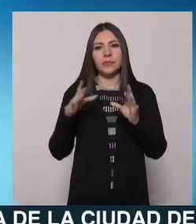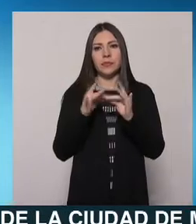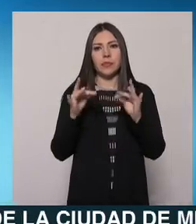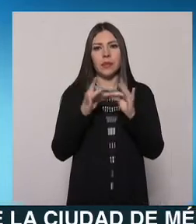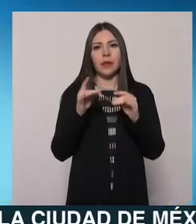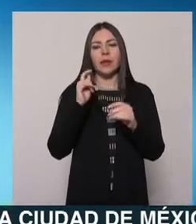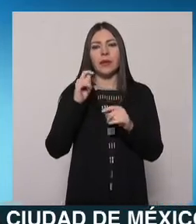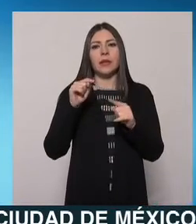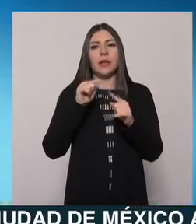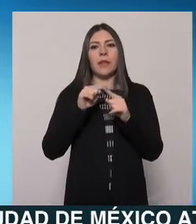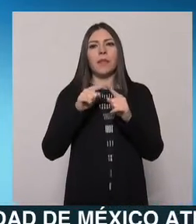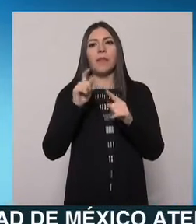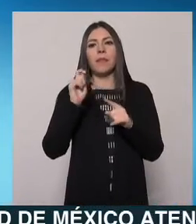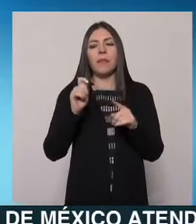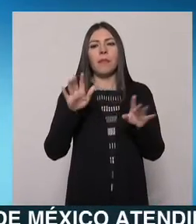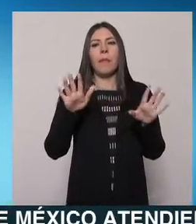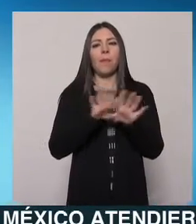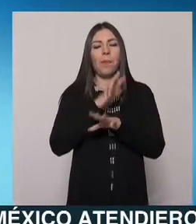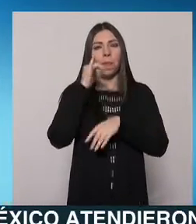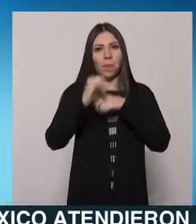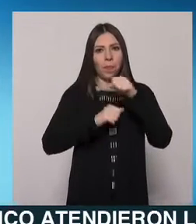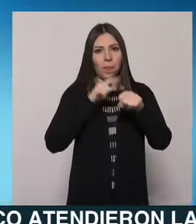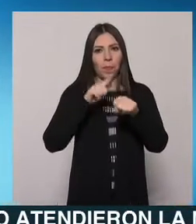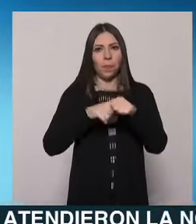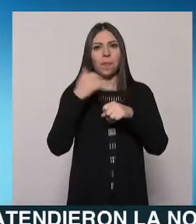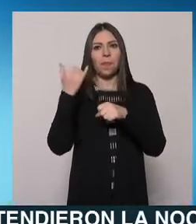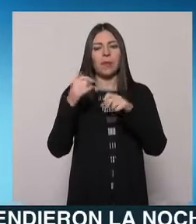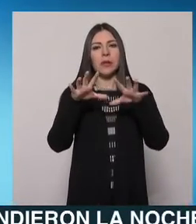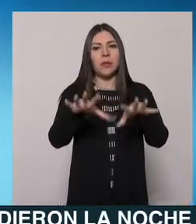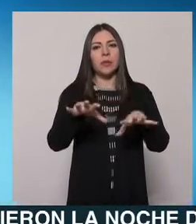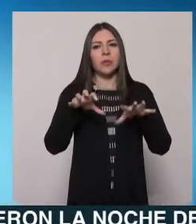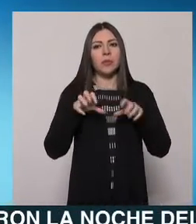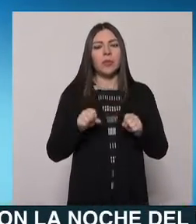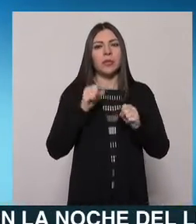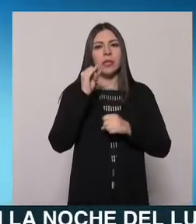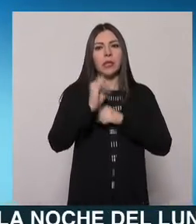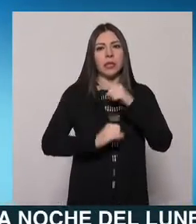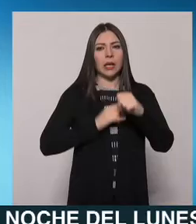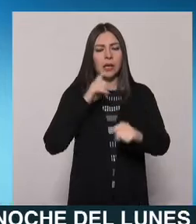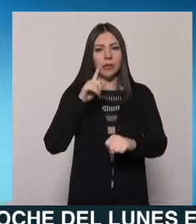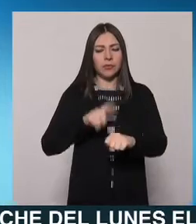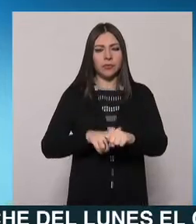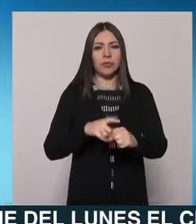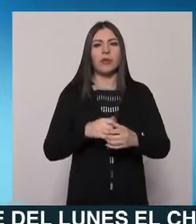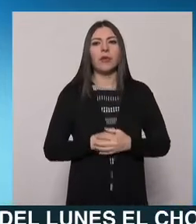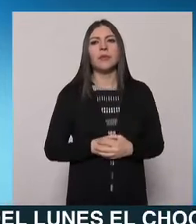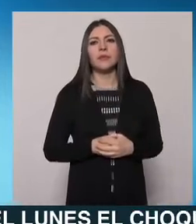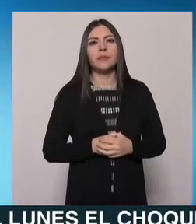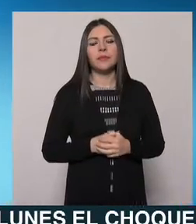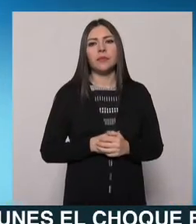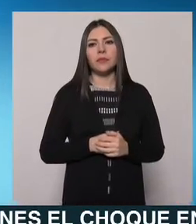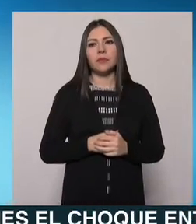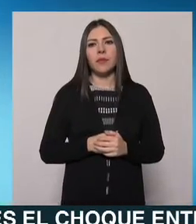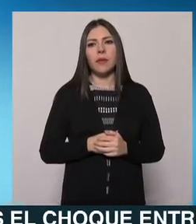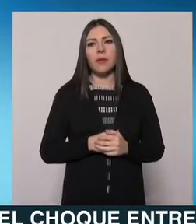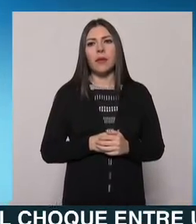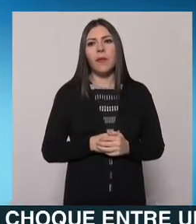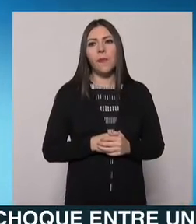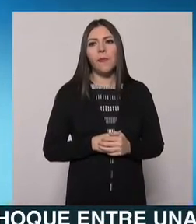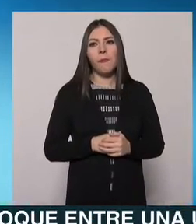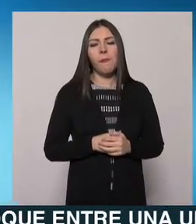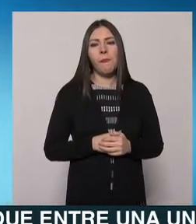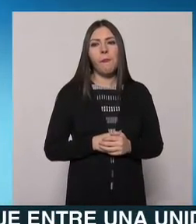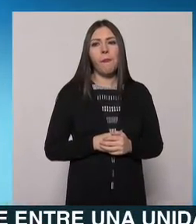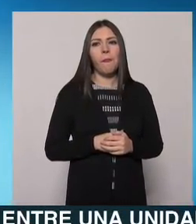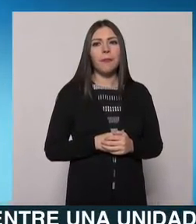este caso sería restitución internacional y adopción internacional. ¿Cuál es la actividad que realizan